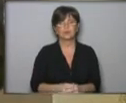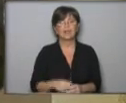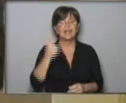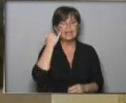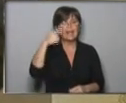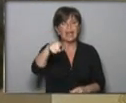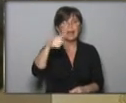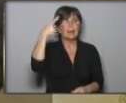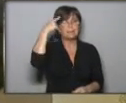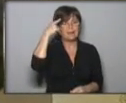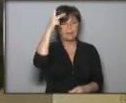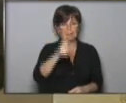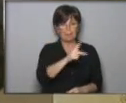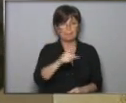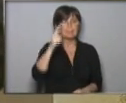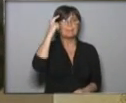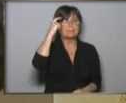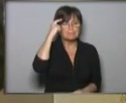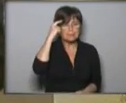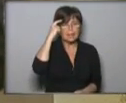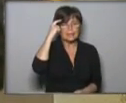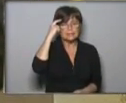Y pienso